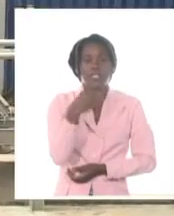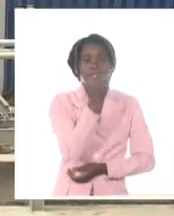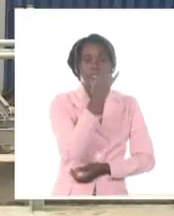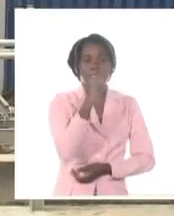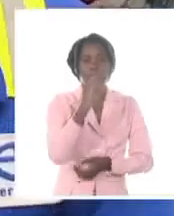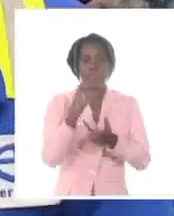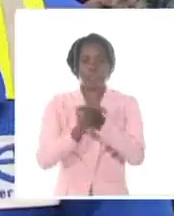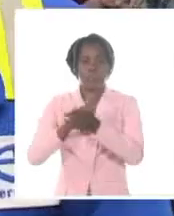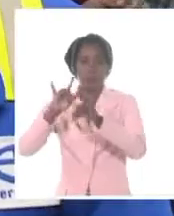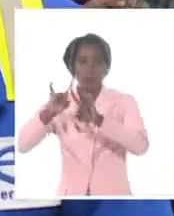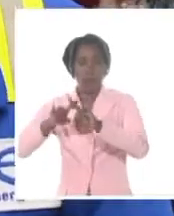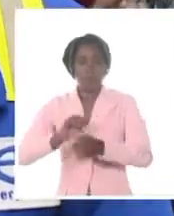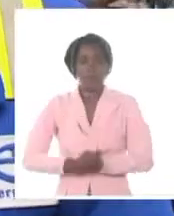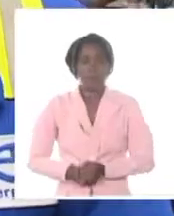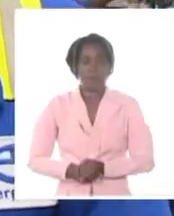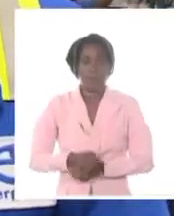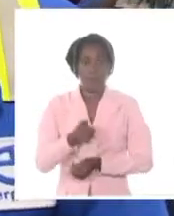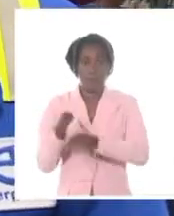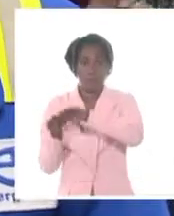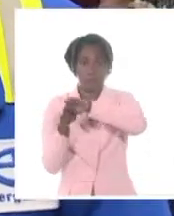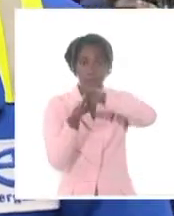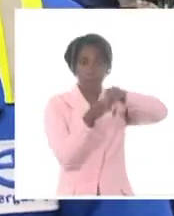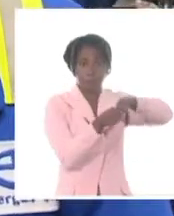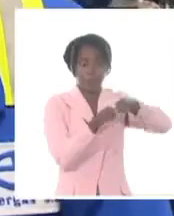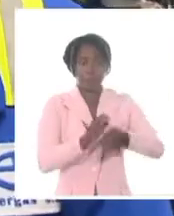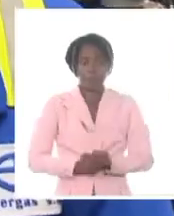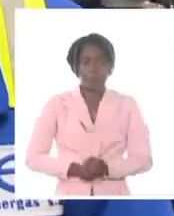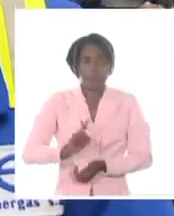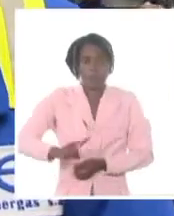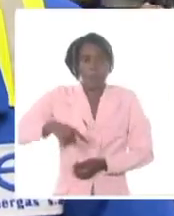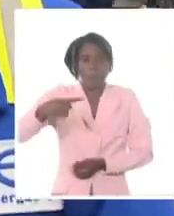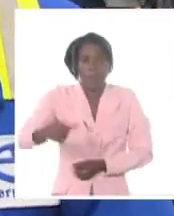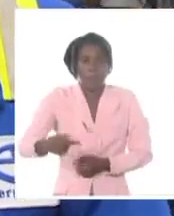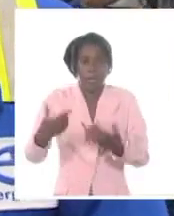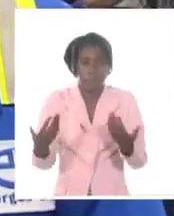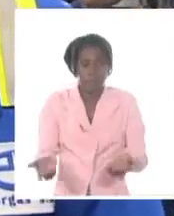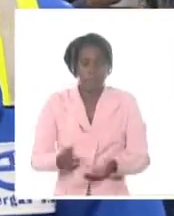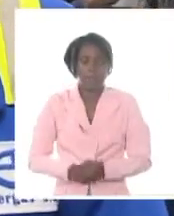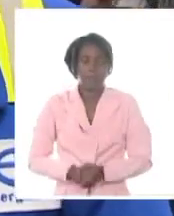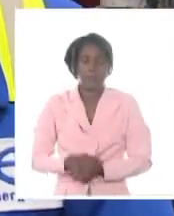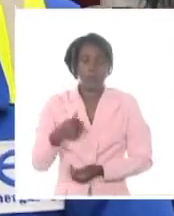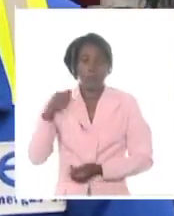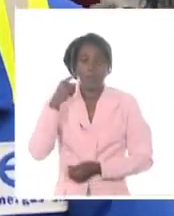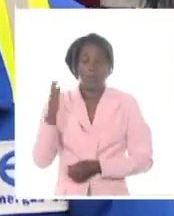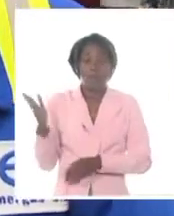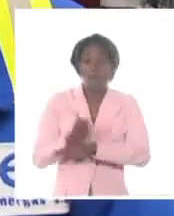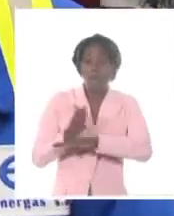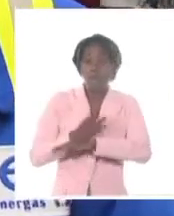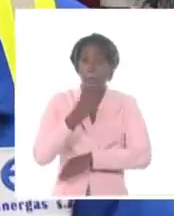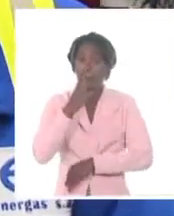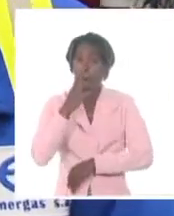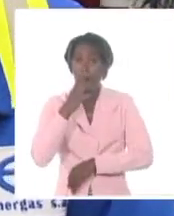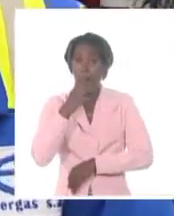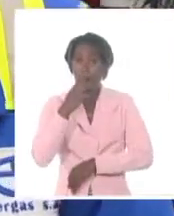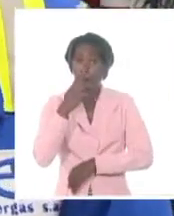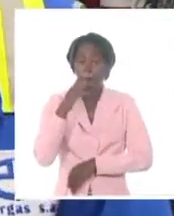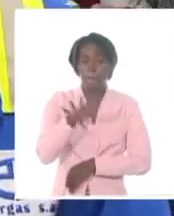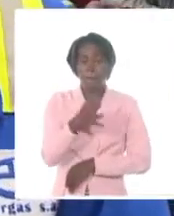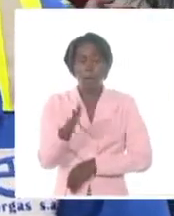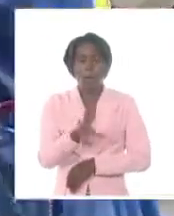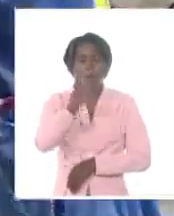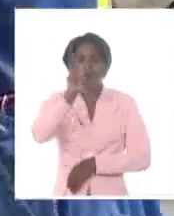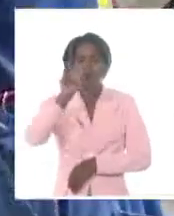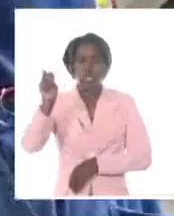Para mañana estamos previendo que completemos la carga que teníamos antes de la avería, que son alrededor de 200 o